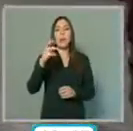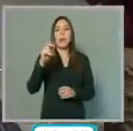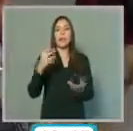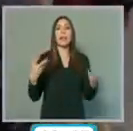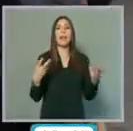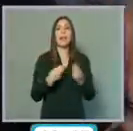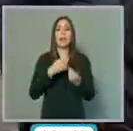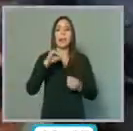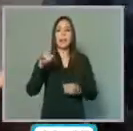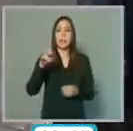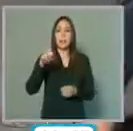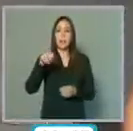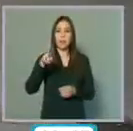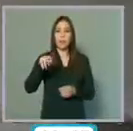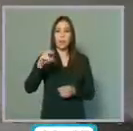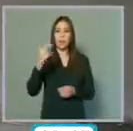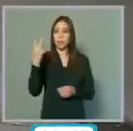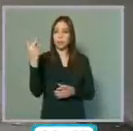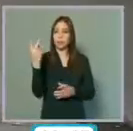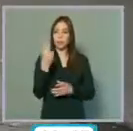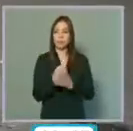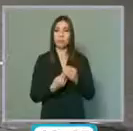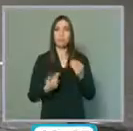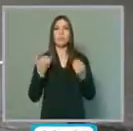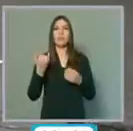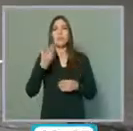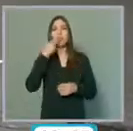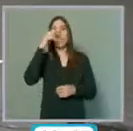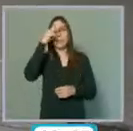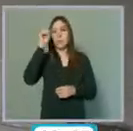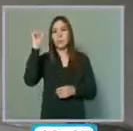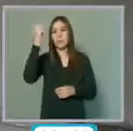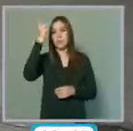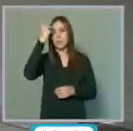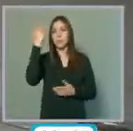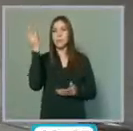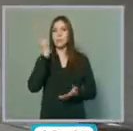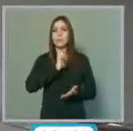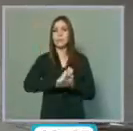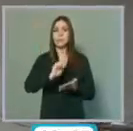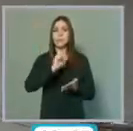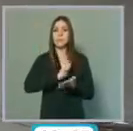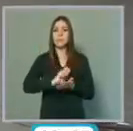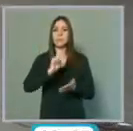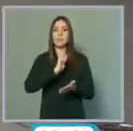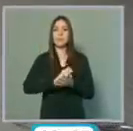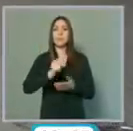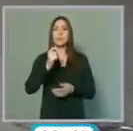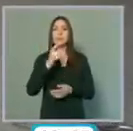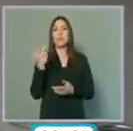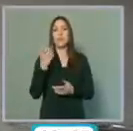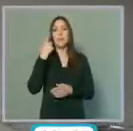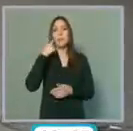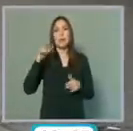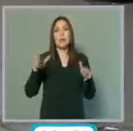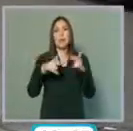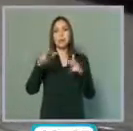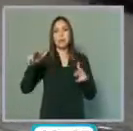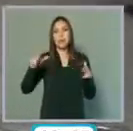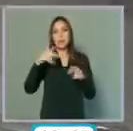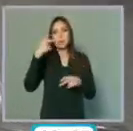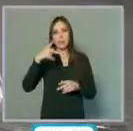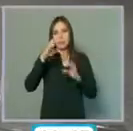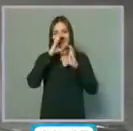la música, el catalán, y el mexicano de San Luis Potosí, compuso la letra. Pero dicen, cuentan las